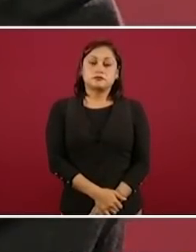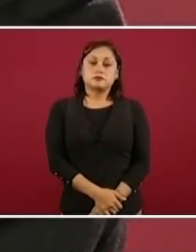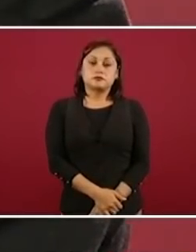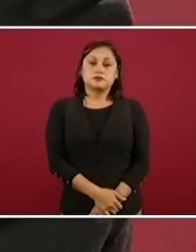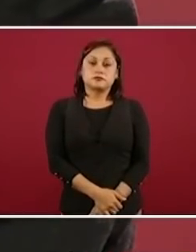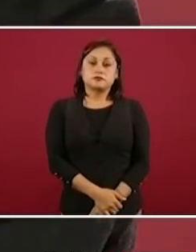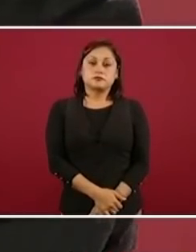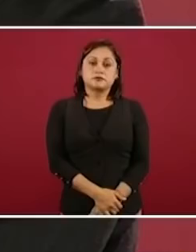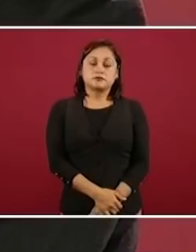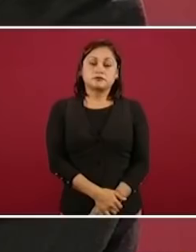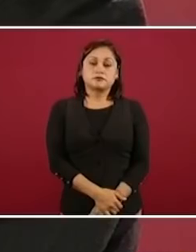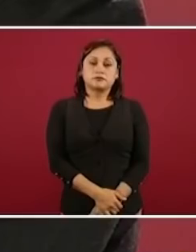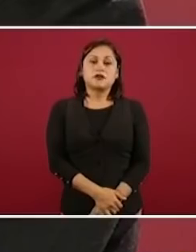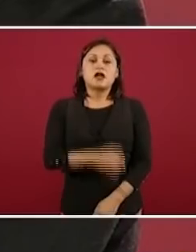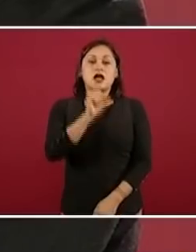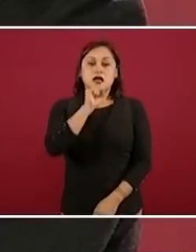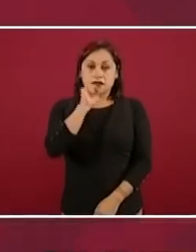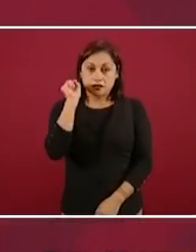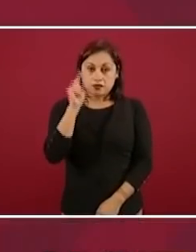atención